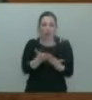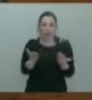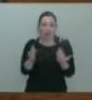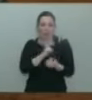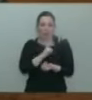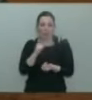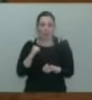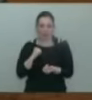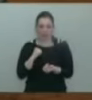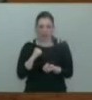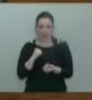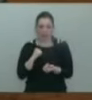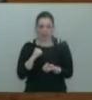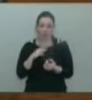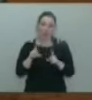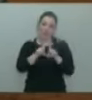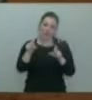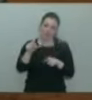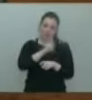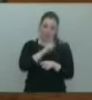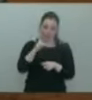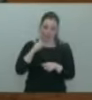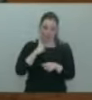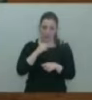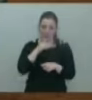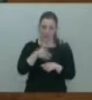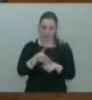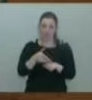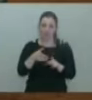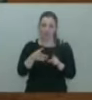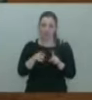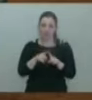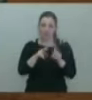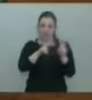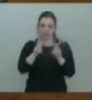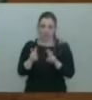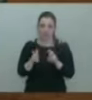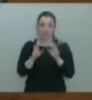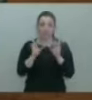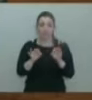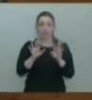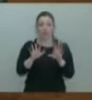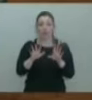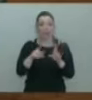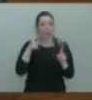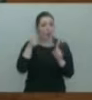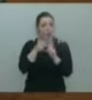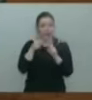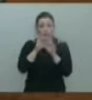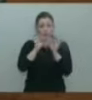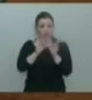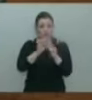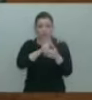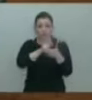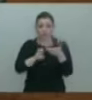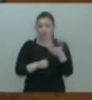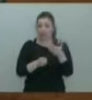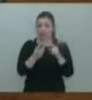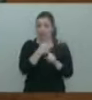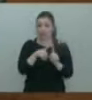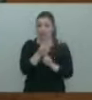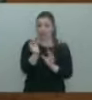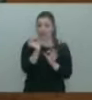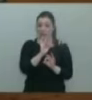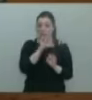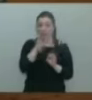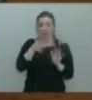privada para proceder a esta construcción. Pero ninguno de esos objetivos se consiguió y yo creo que queda suficientemente